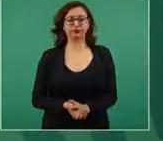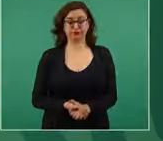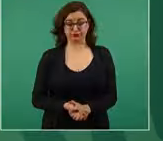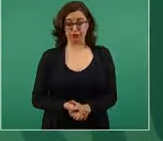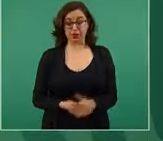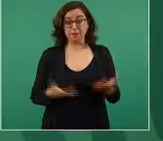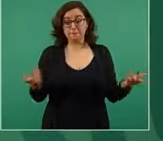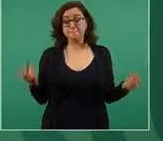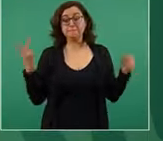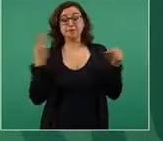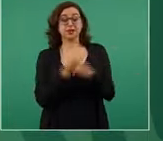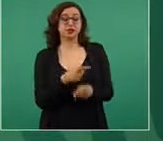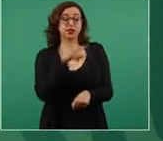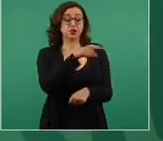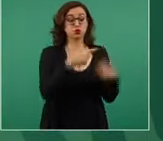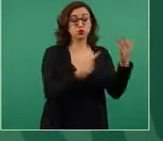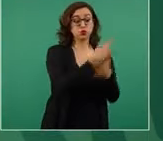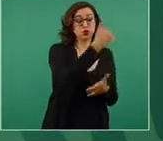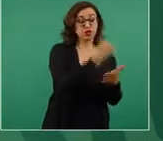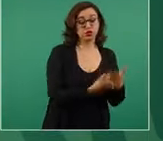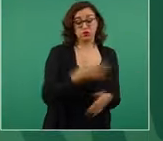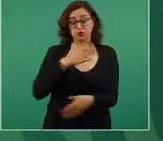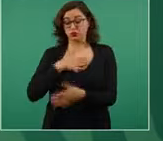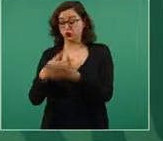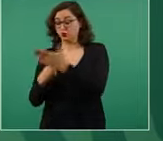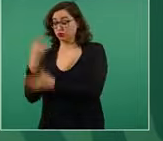y contrapuestos.